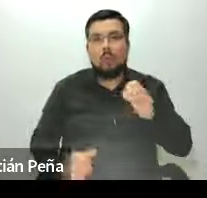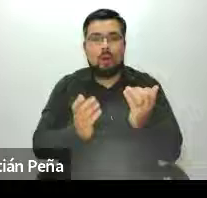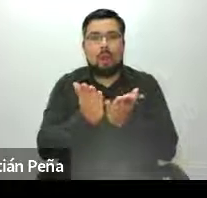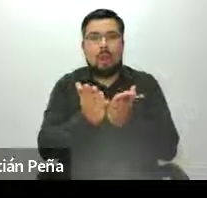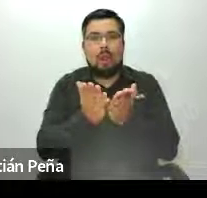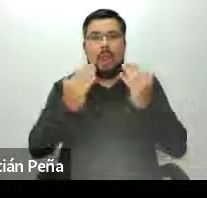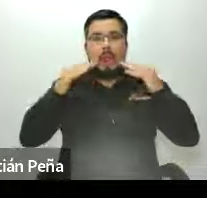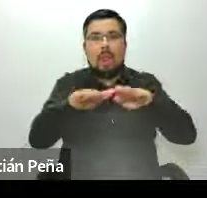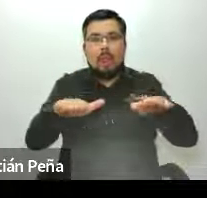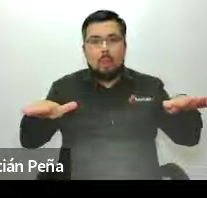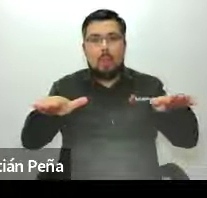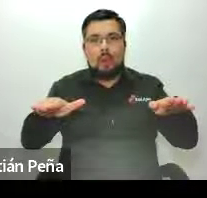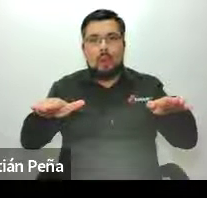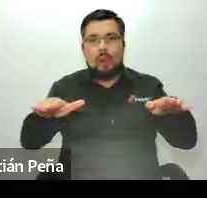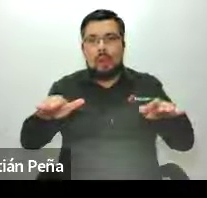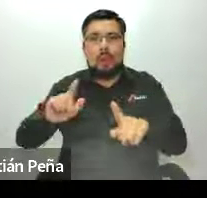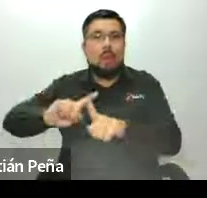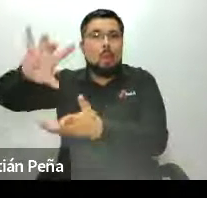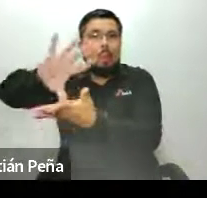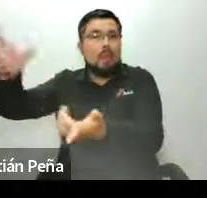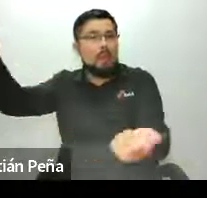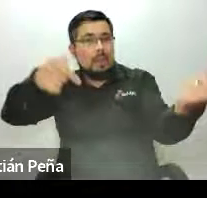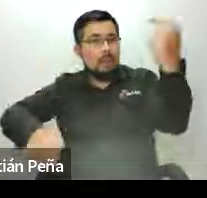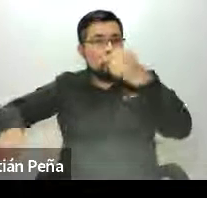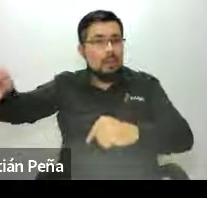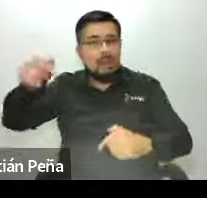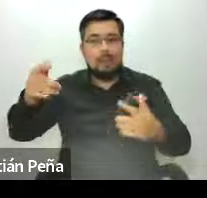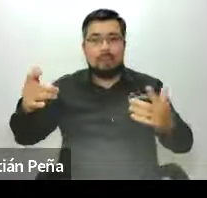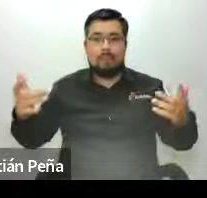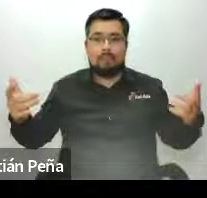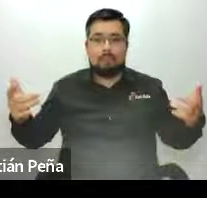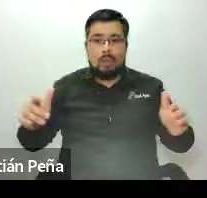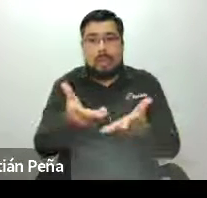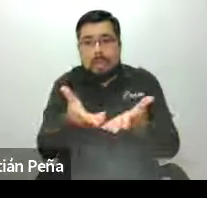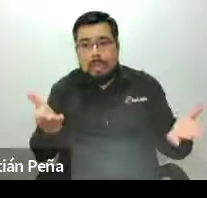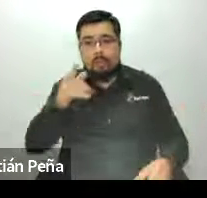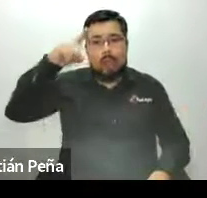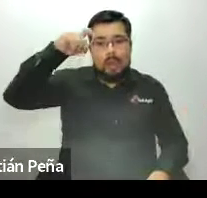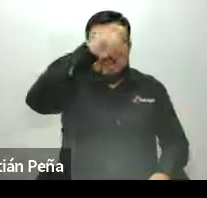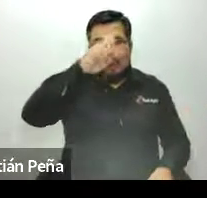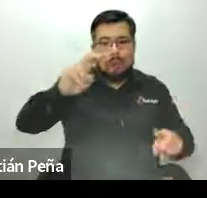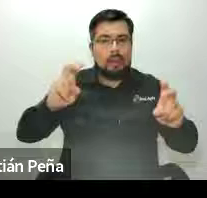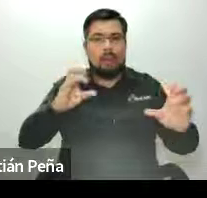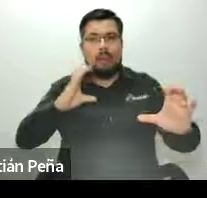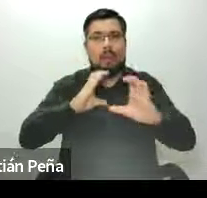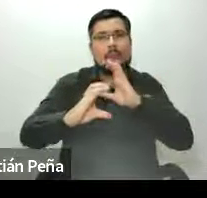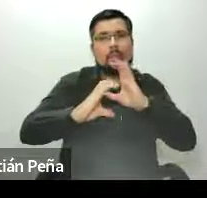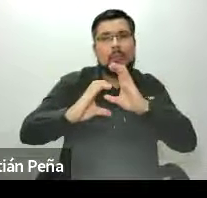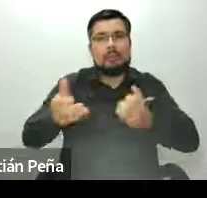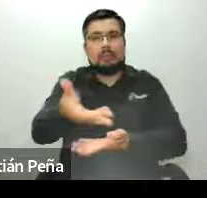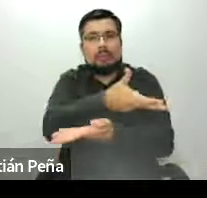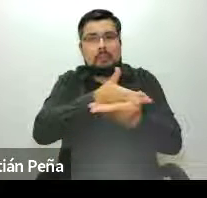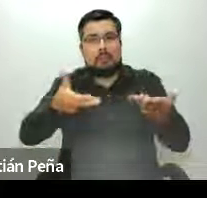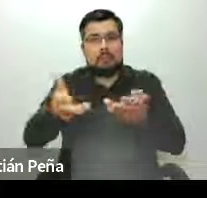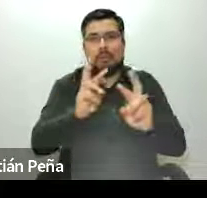otros países, ¿no?, que están presentando dificultades en términos de interacciones, y que este objetivo es